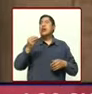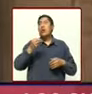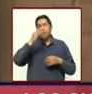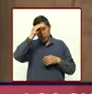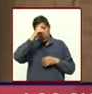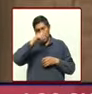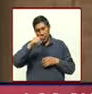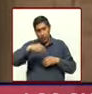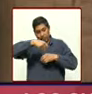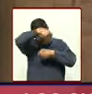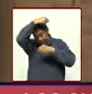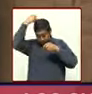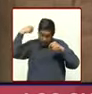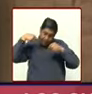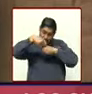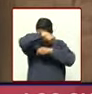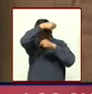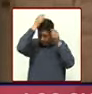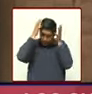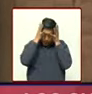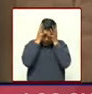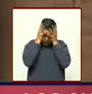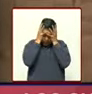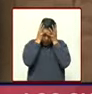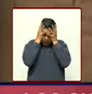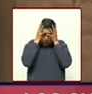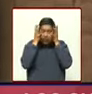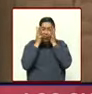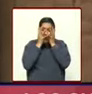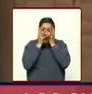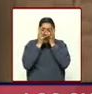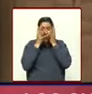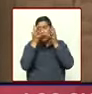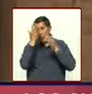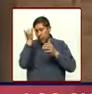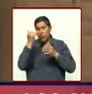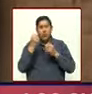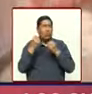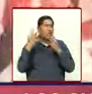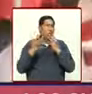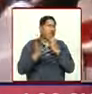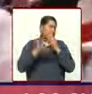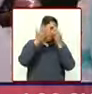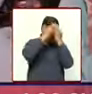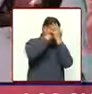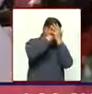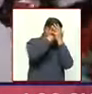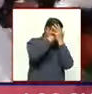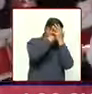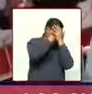ellos se cubrían el rostro con un manto porque eran muy sensibles a la luz.